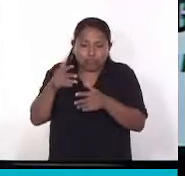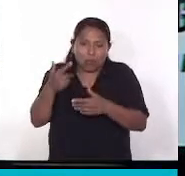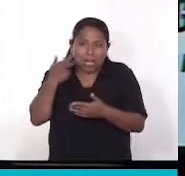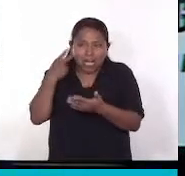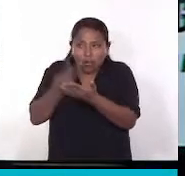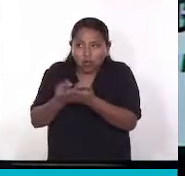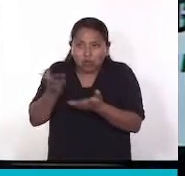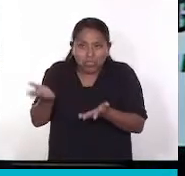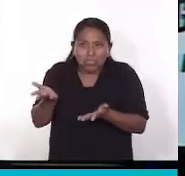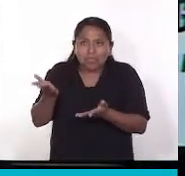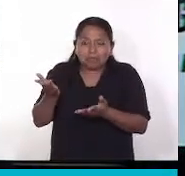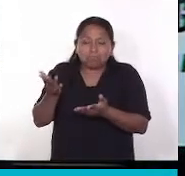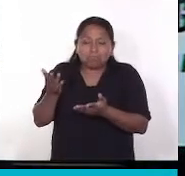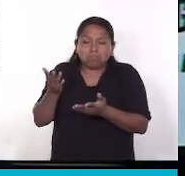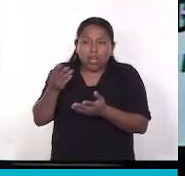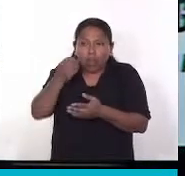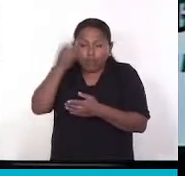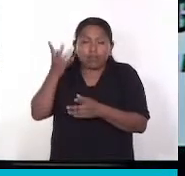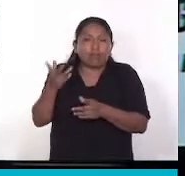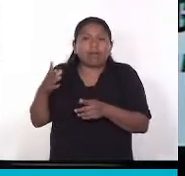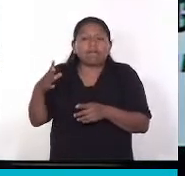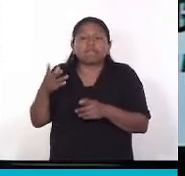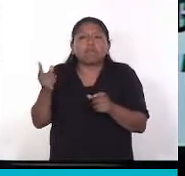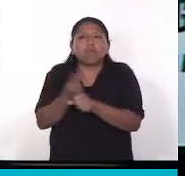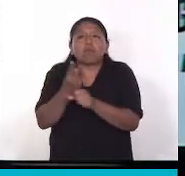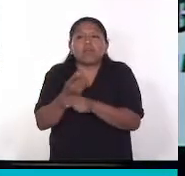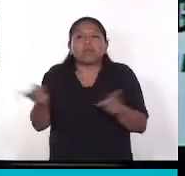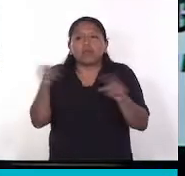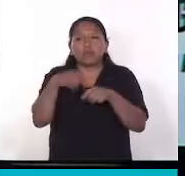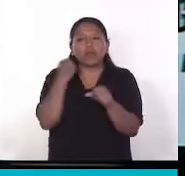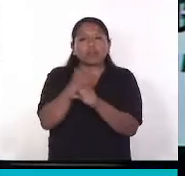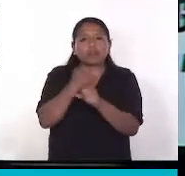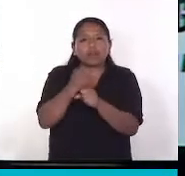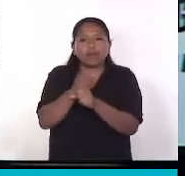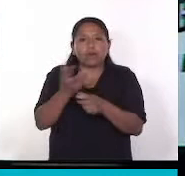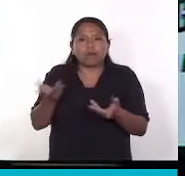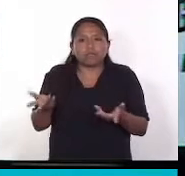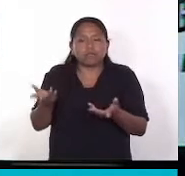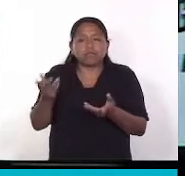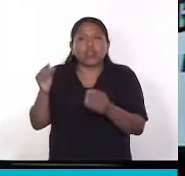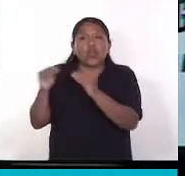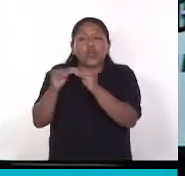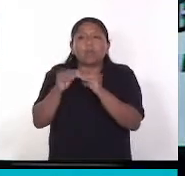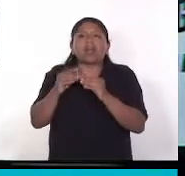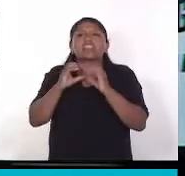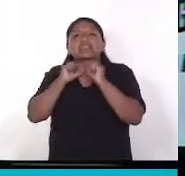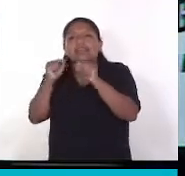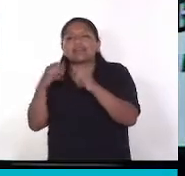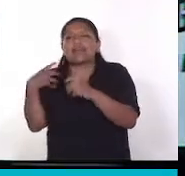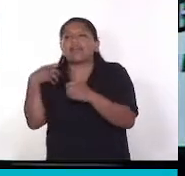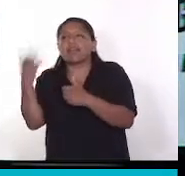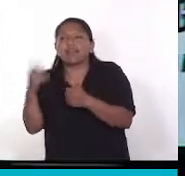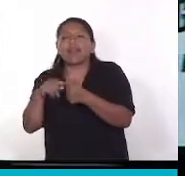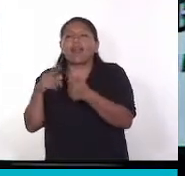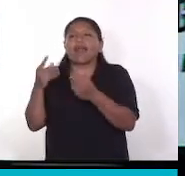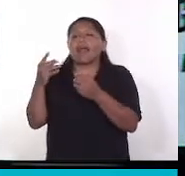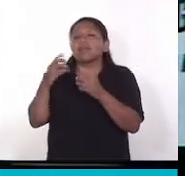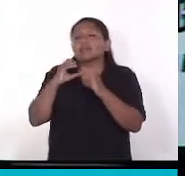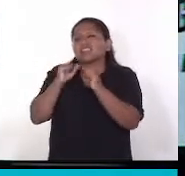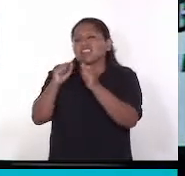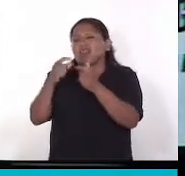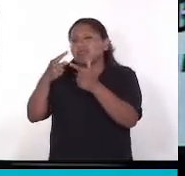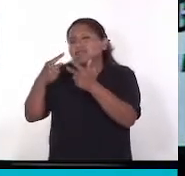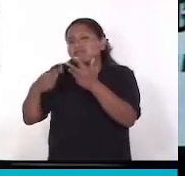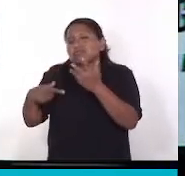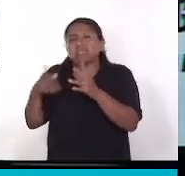Ministerio de Trabajo, siguen sin poder volver a sus puestos de trabajo los compañeros que son secretario general, secretario adjunto y la mayoría de